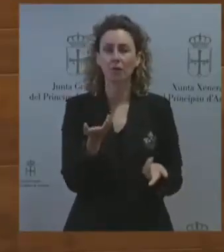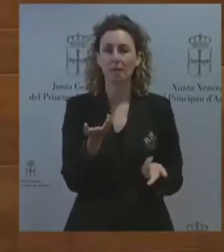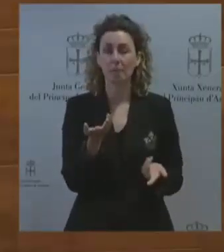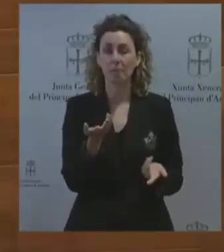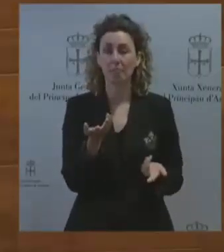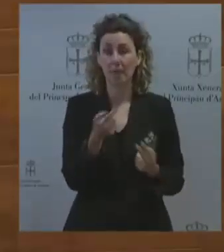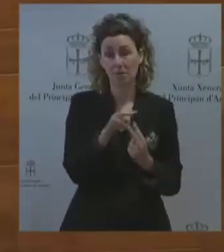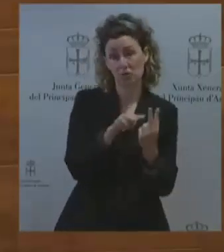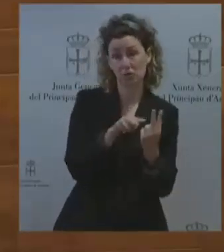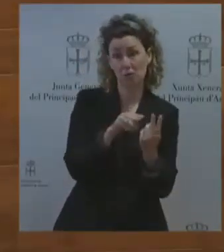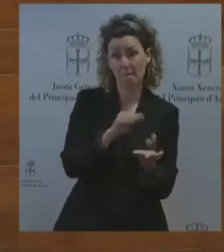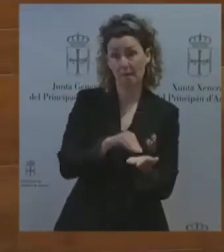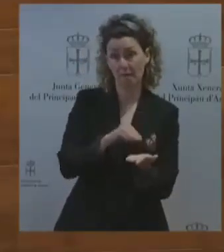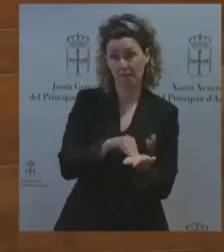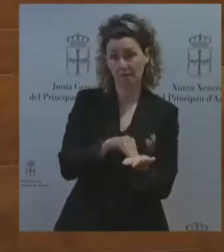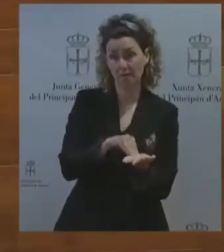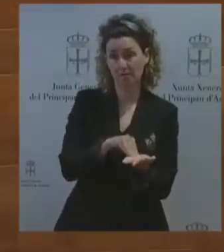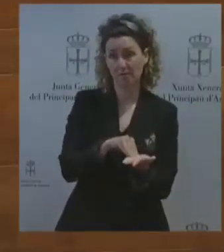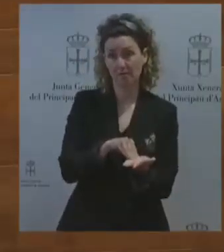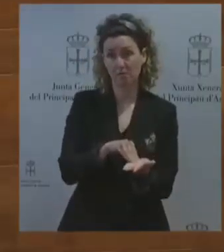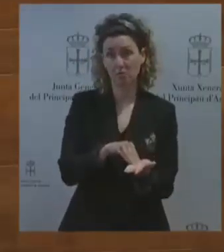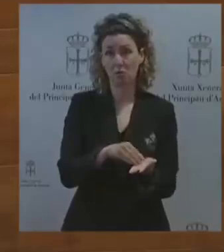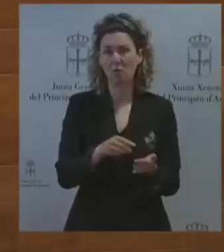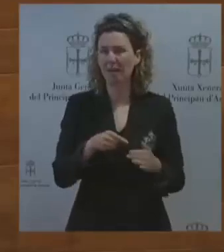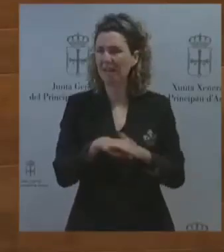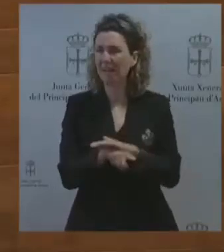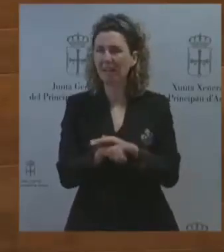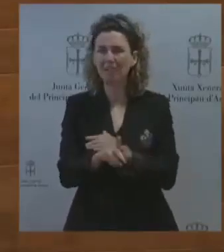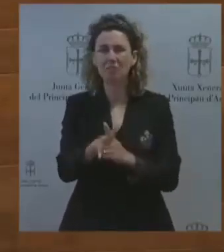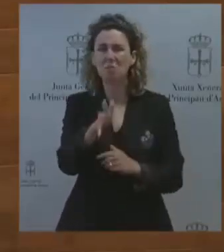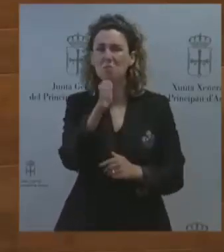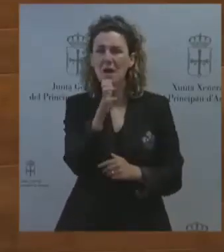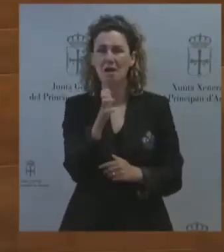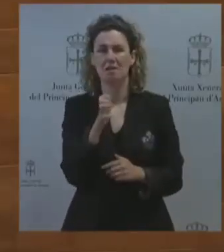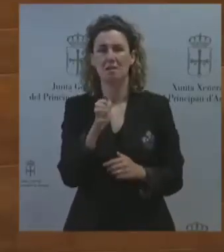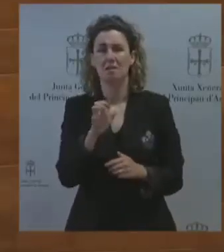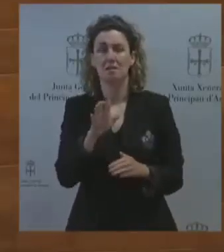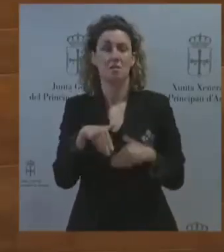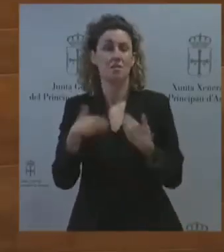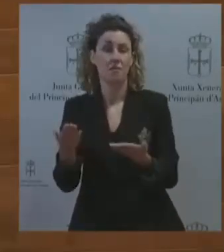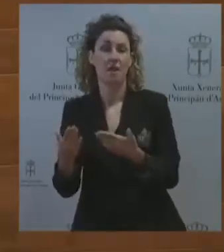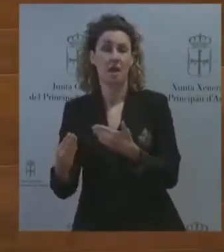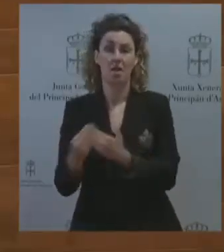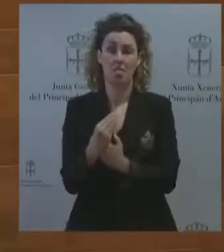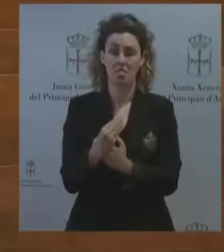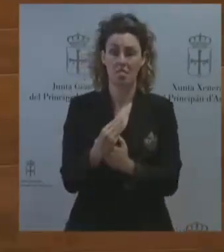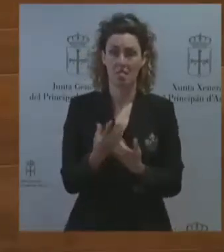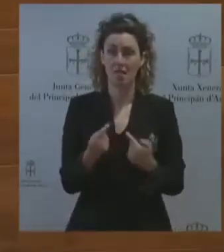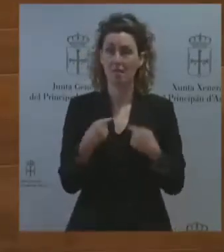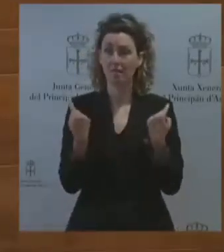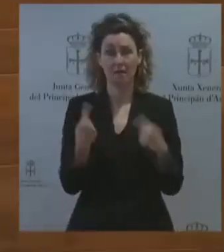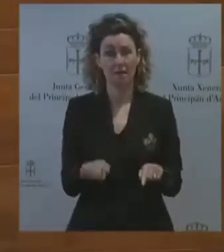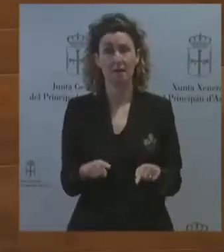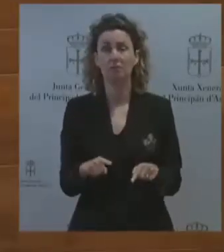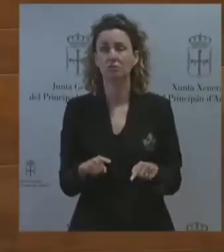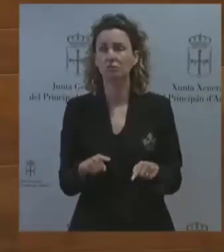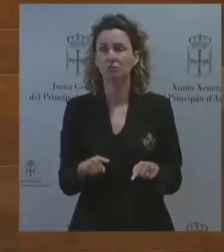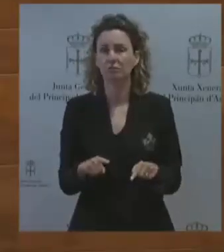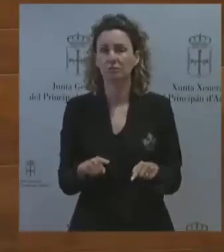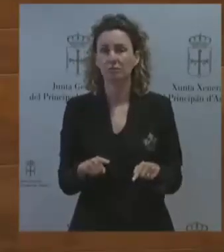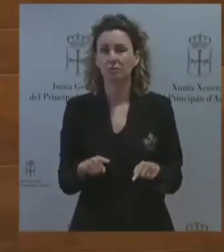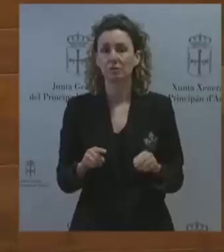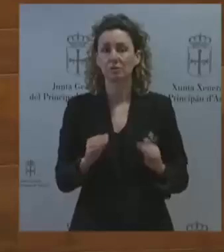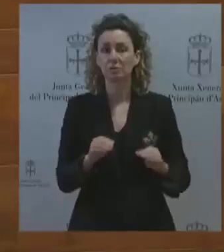que han gestionado las ayudas exteriores, es decir, ha fracasado por su incapacidad para gestionar las oportunidades que